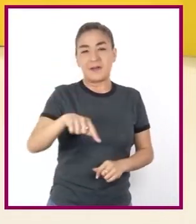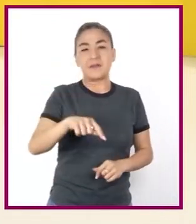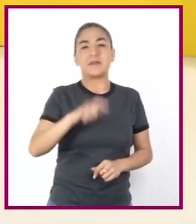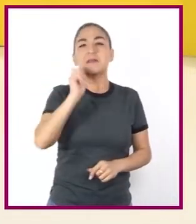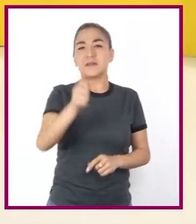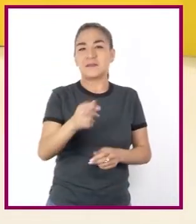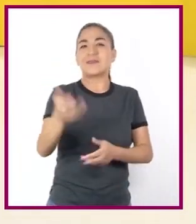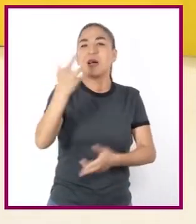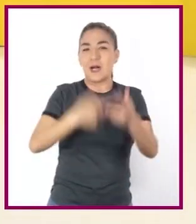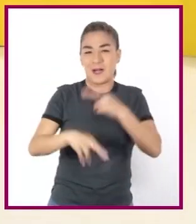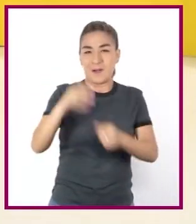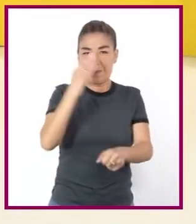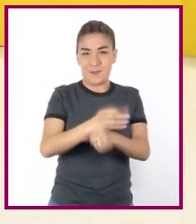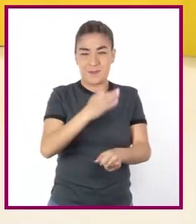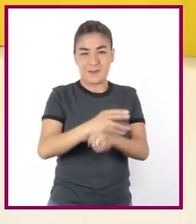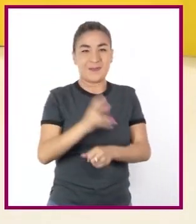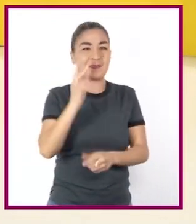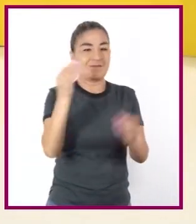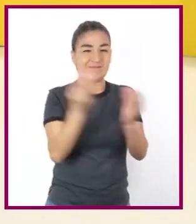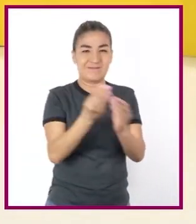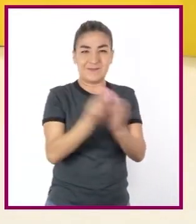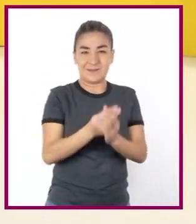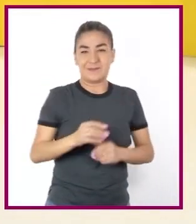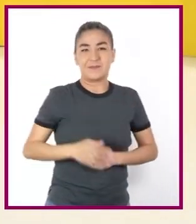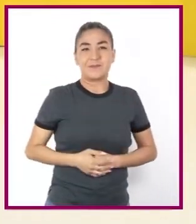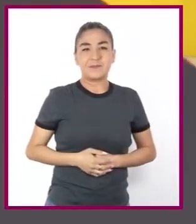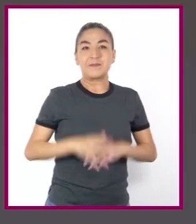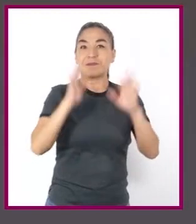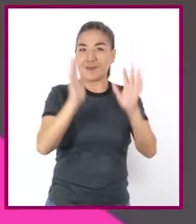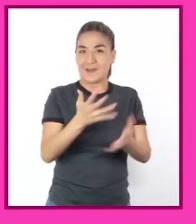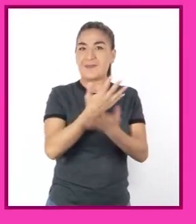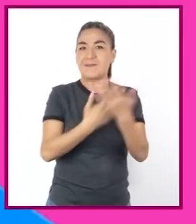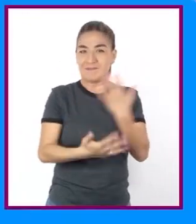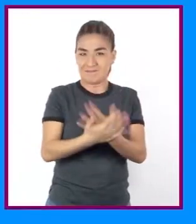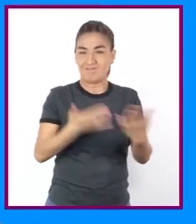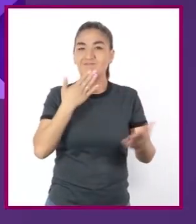lo que hemos visto hasta el momento. Manos a la obra.